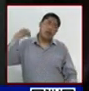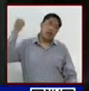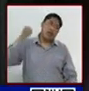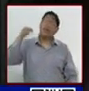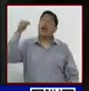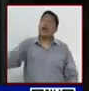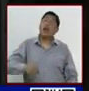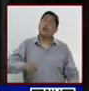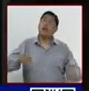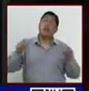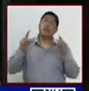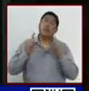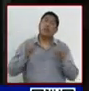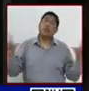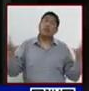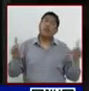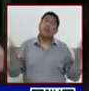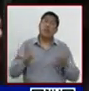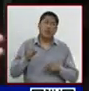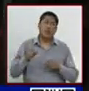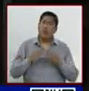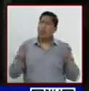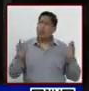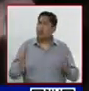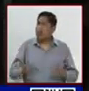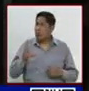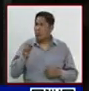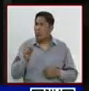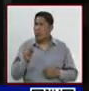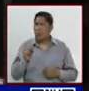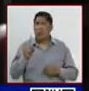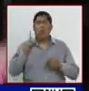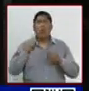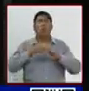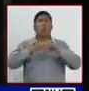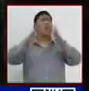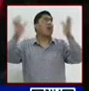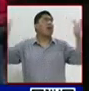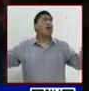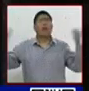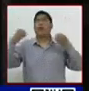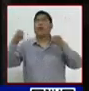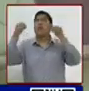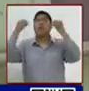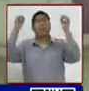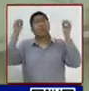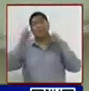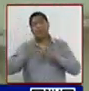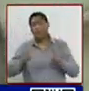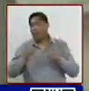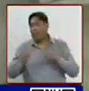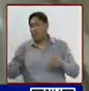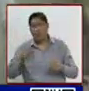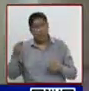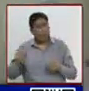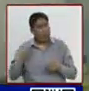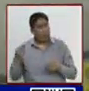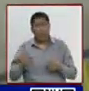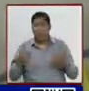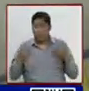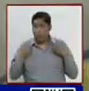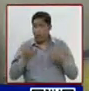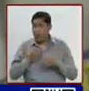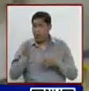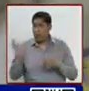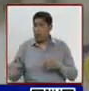estaba la mercadería, pero no había sido una casa, había sido una galería, así que son diferentes socios y tiene